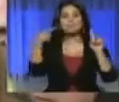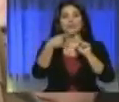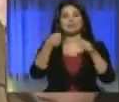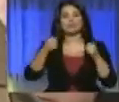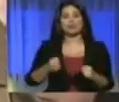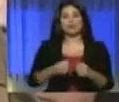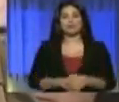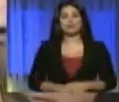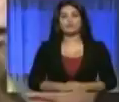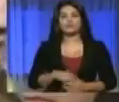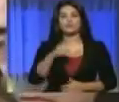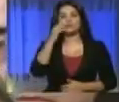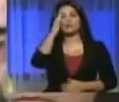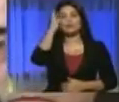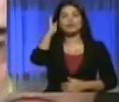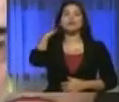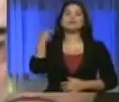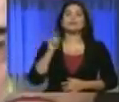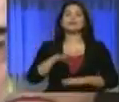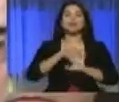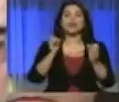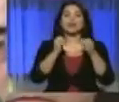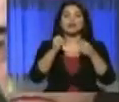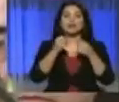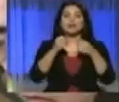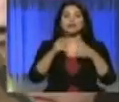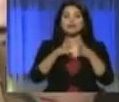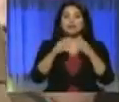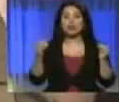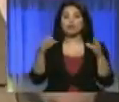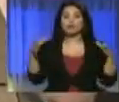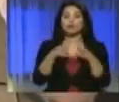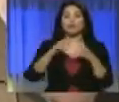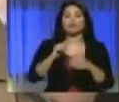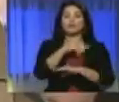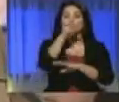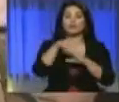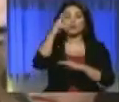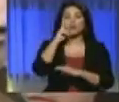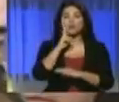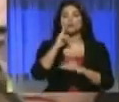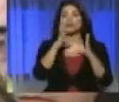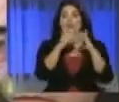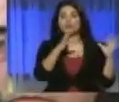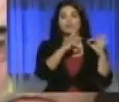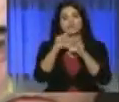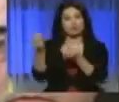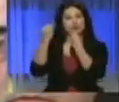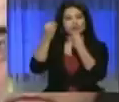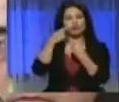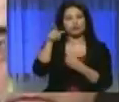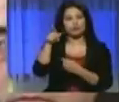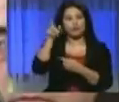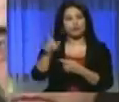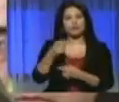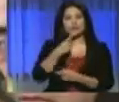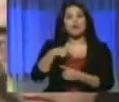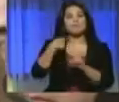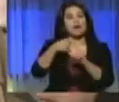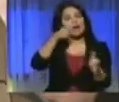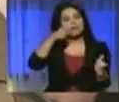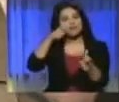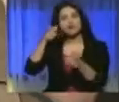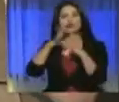estamos reestructurando la Policía Nacional Bolivariana, de acuerdo pues a las instrucciones que usted nos dio, y seguir revisando todos los